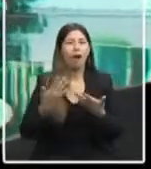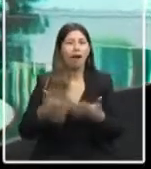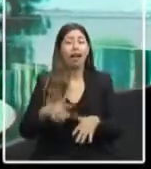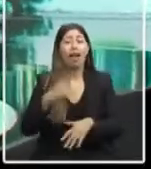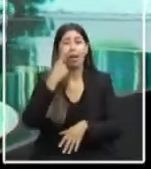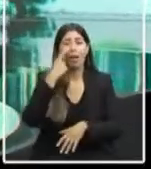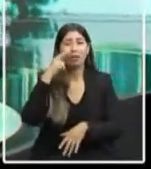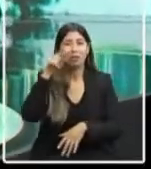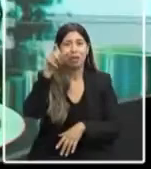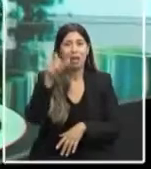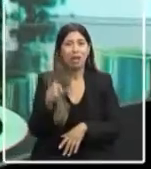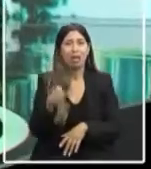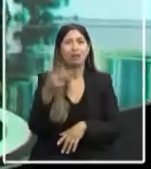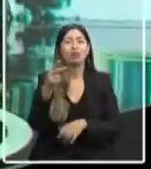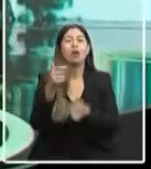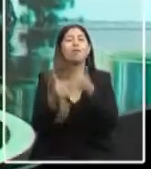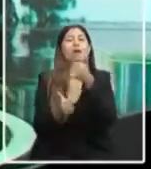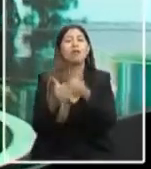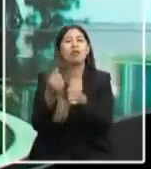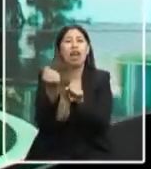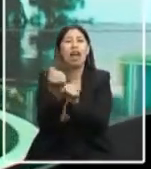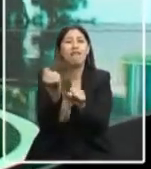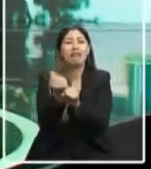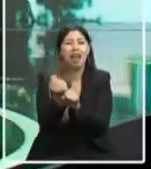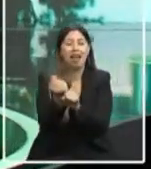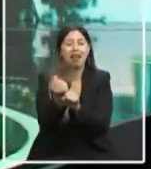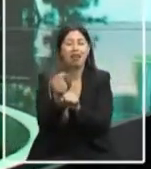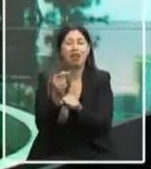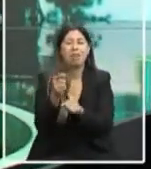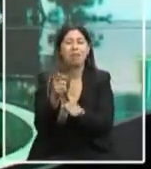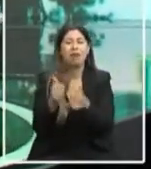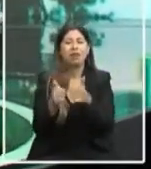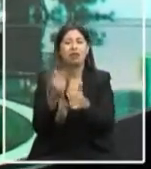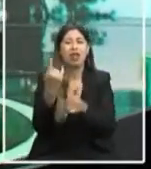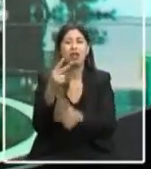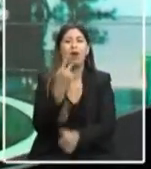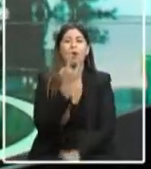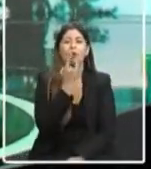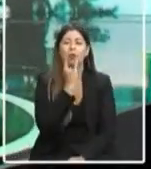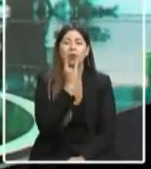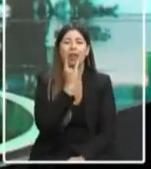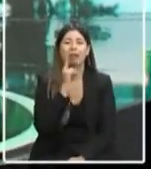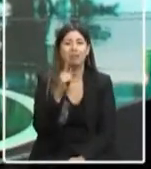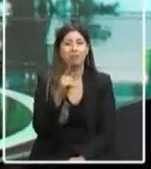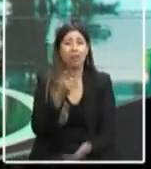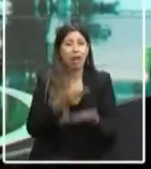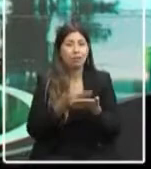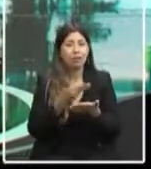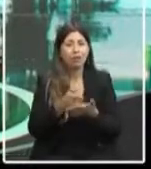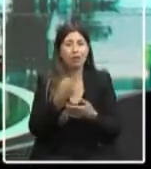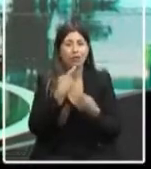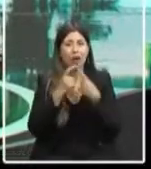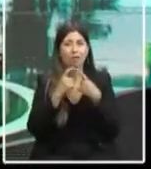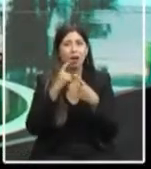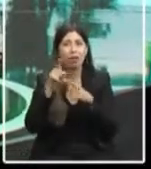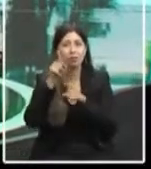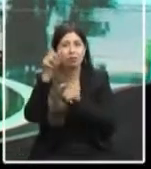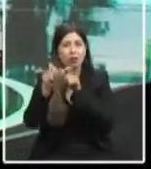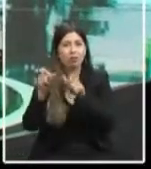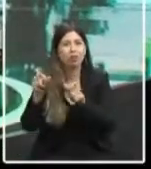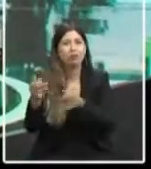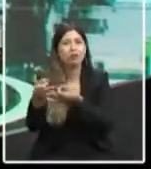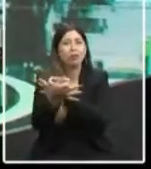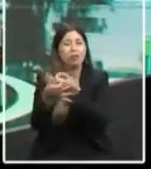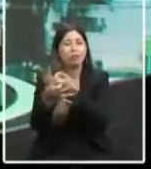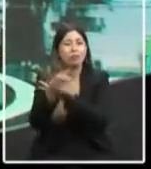más del trabajo de este profesional uruguayo. Aprovecha de resolver, por supuesto, esas dudas con este gran invitado y únete a través de